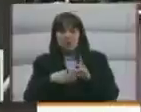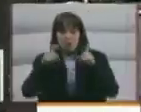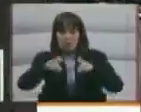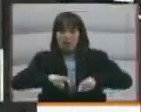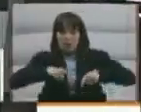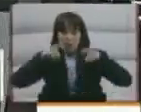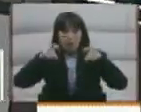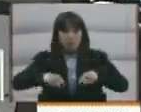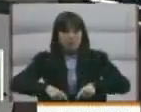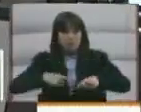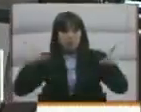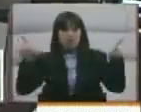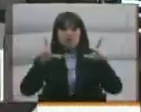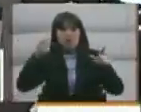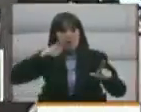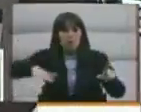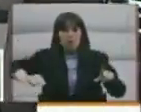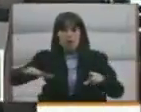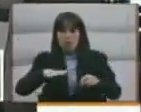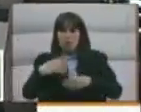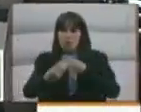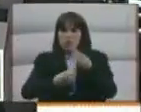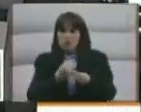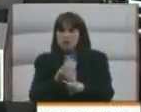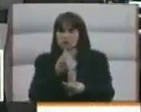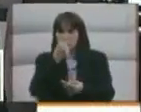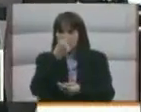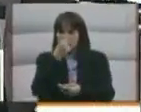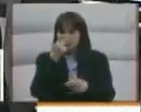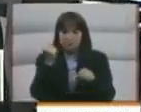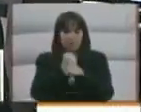Pueblo, realmente muy bueno,